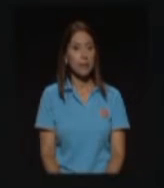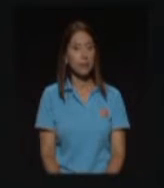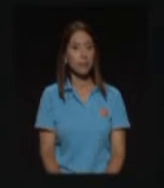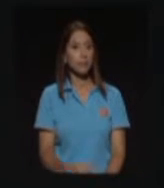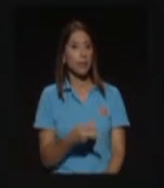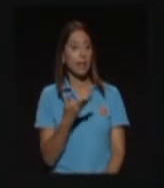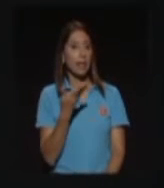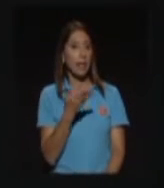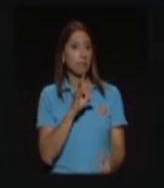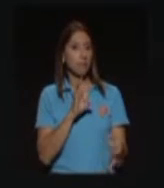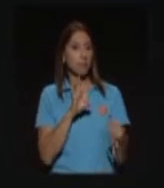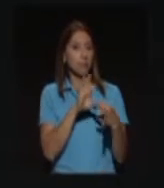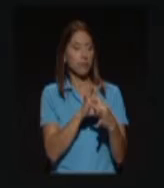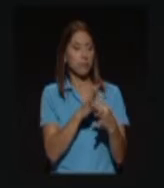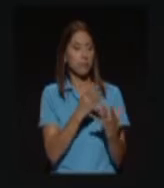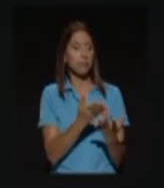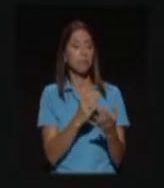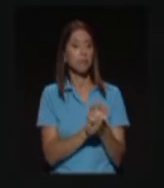en ese marco,